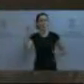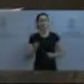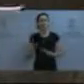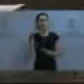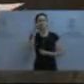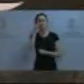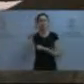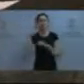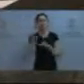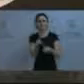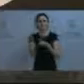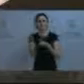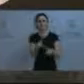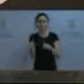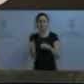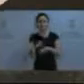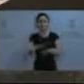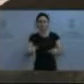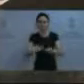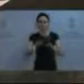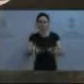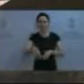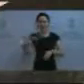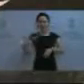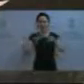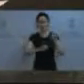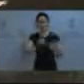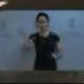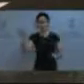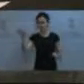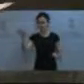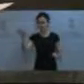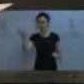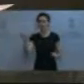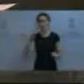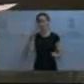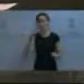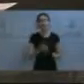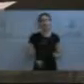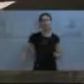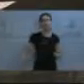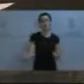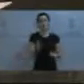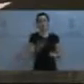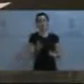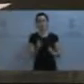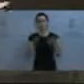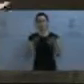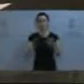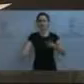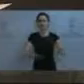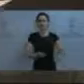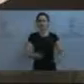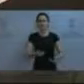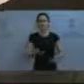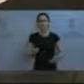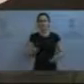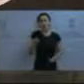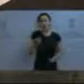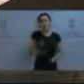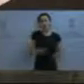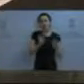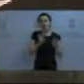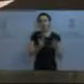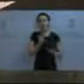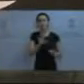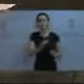de los turistas a las playas y a los picos de Europa. Eso no es así. El patrón de demanda es similar en toda la